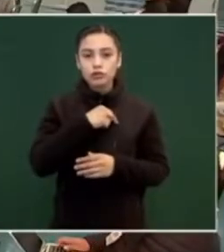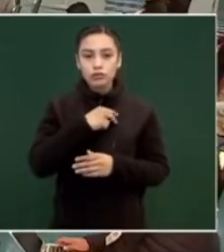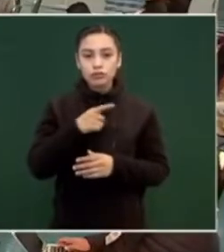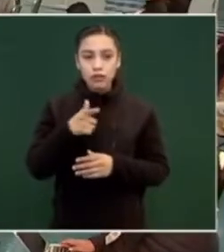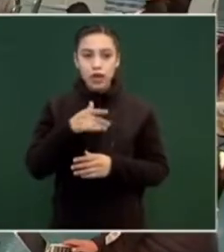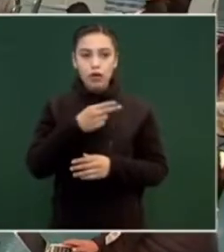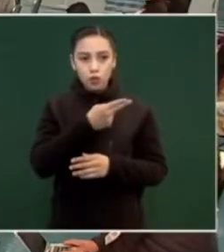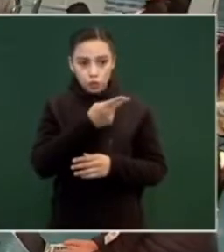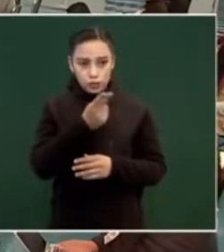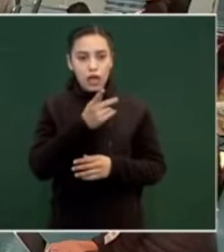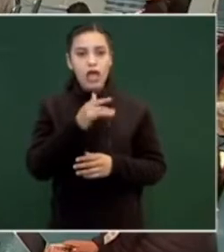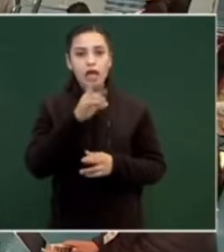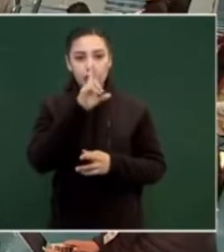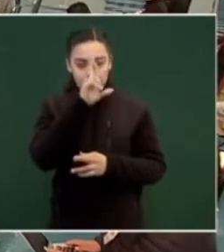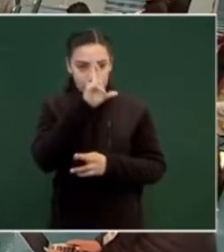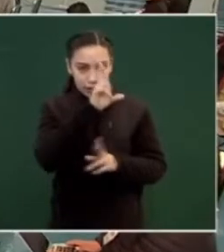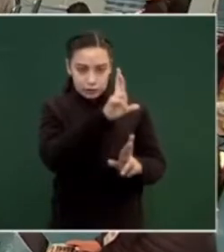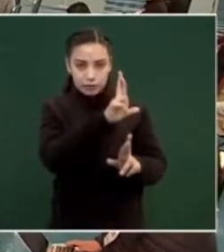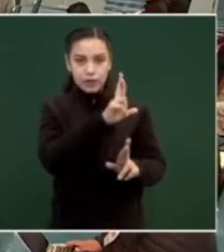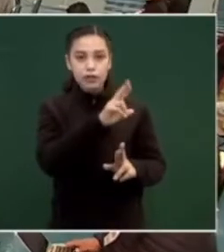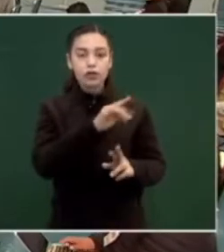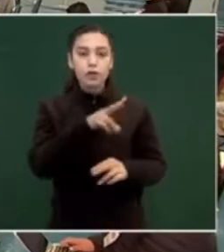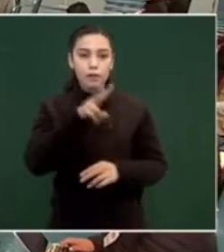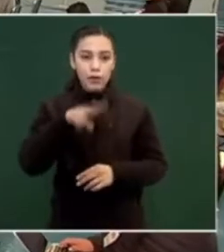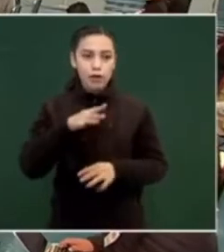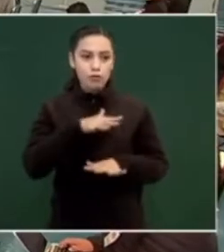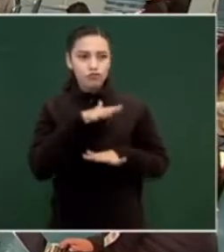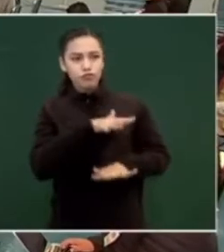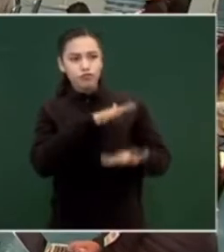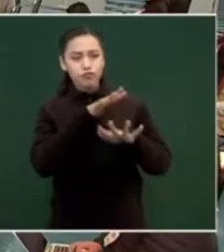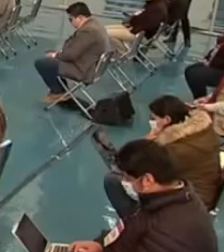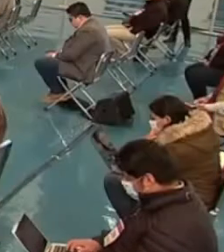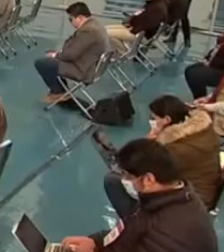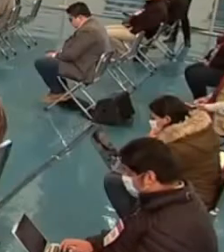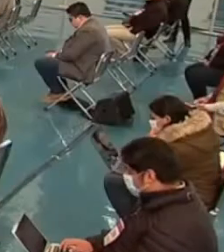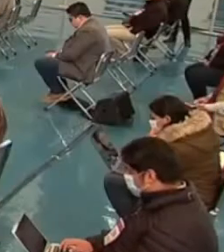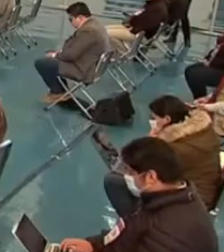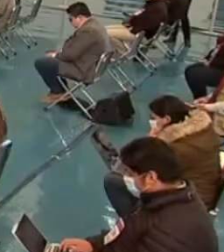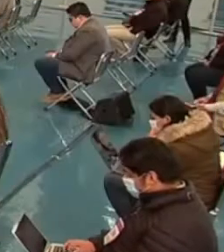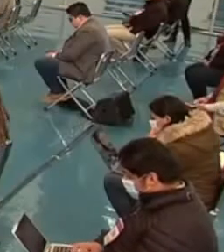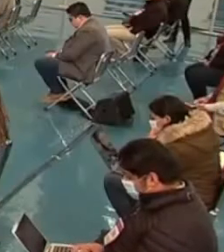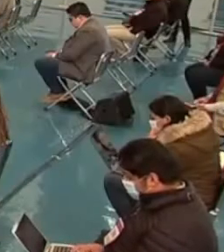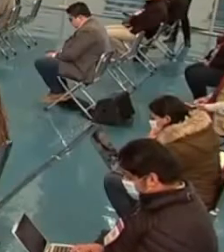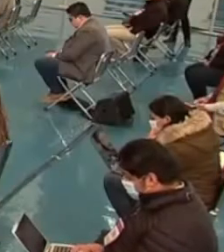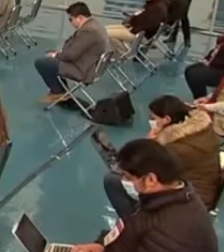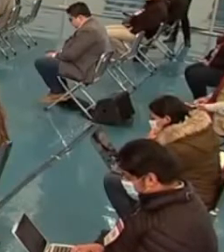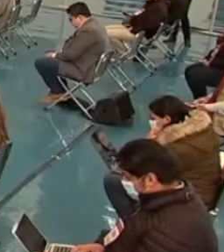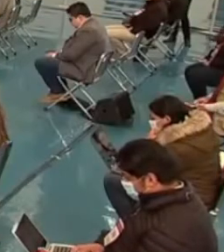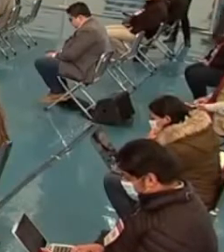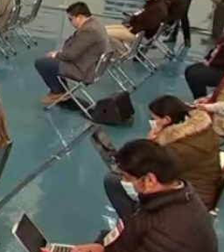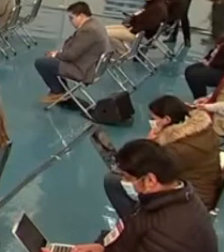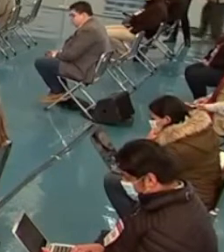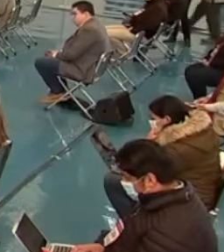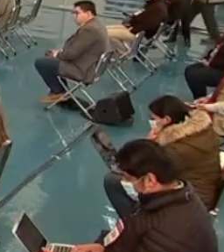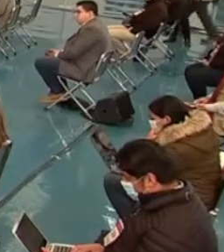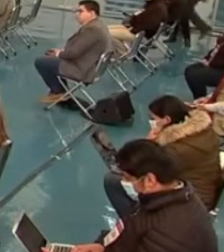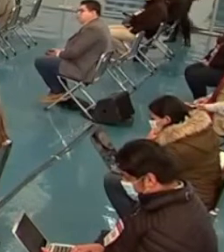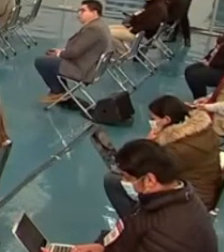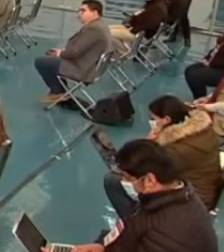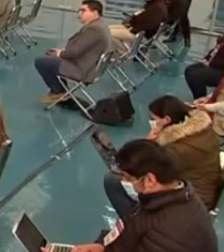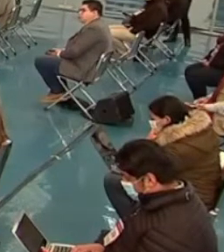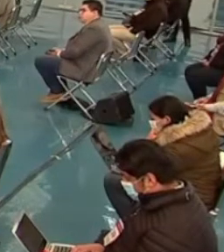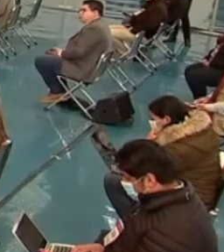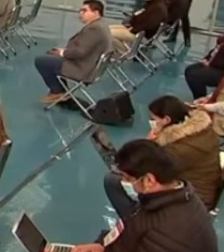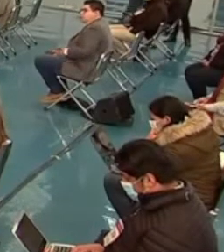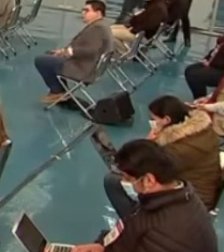que aquí se aclare nuevamente porque hablan perdón que lo mencioné de epigmenio